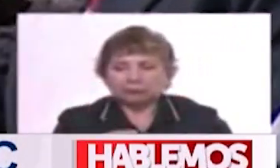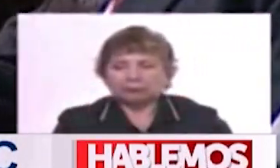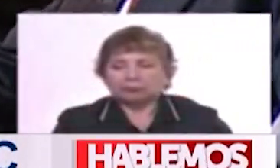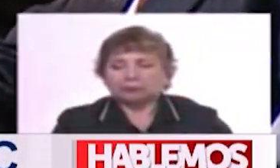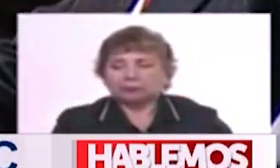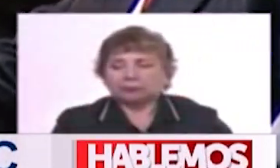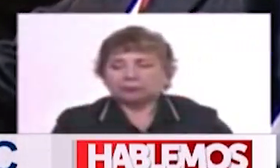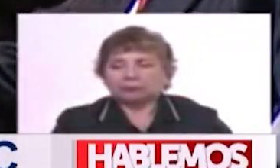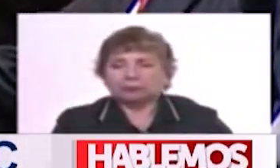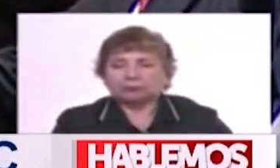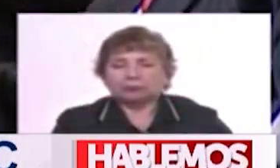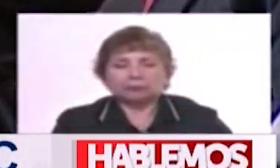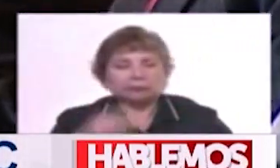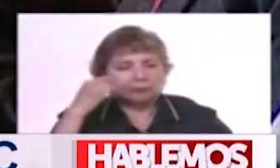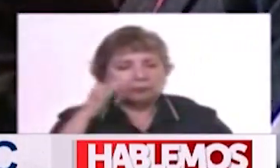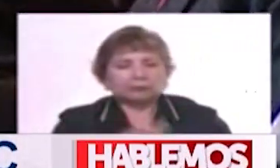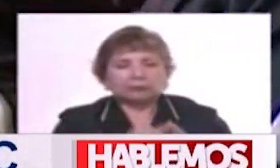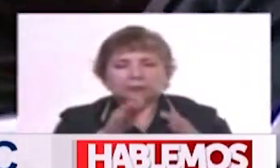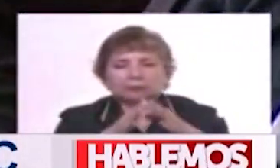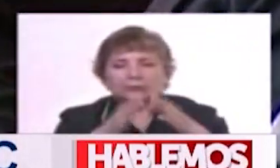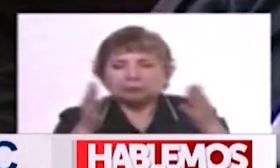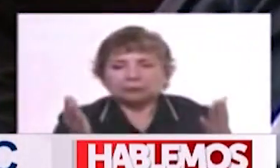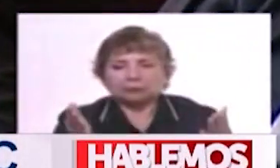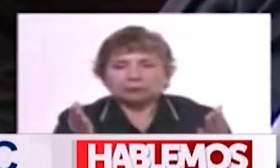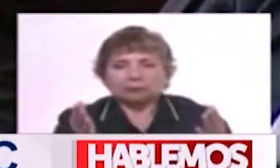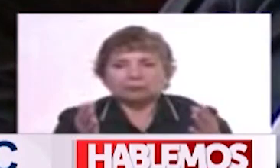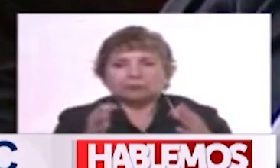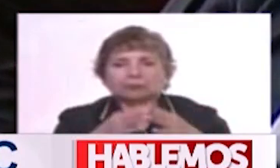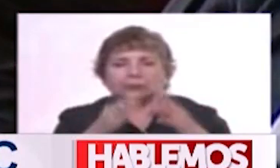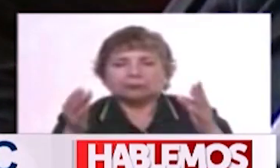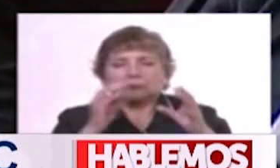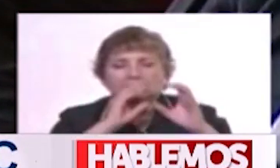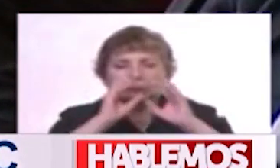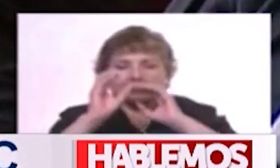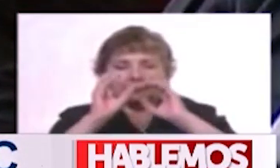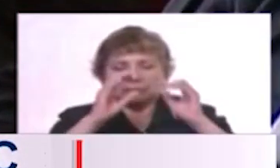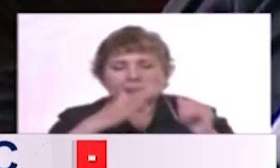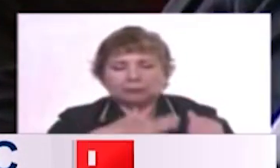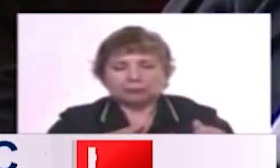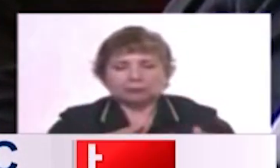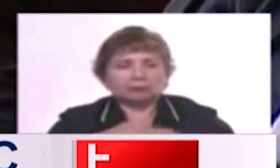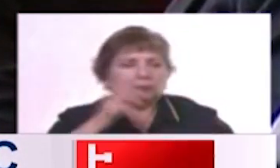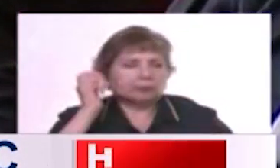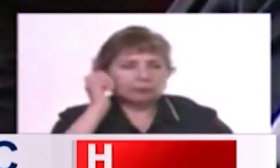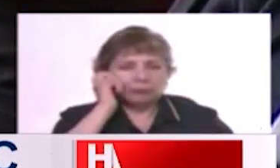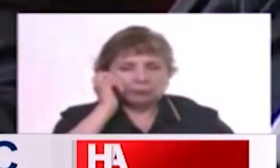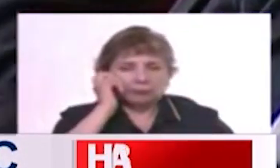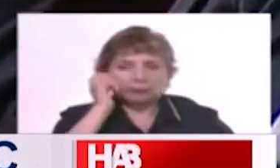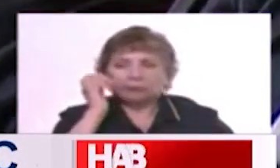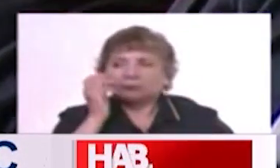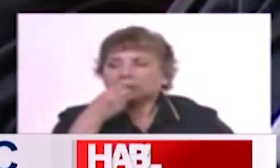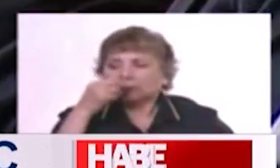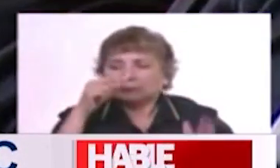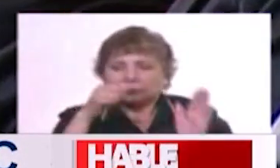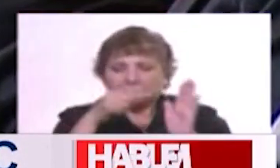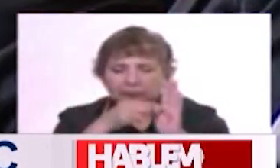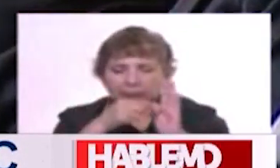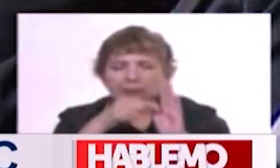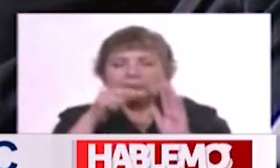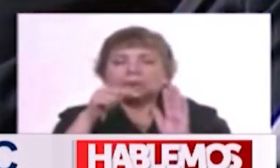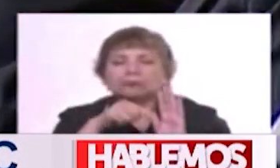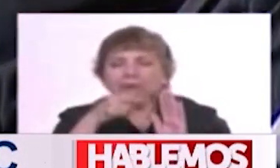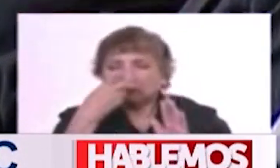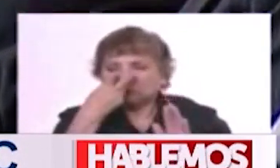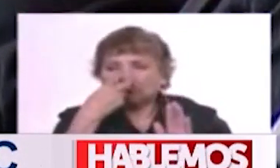momento el exministro está pidiendo que se abra la o se levante el secreto de las comunicaciones para que